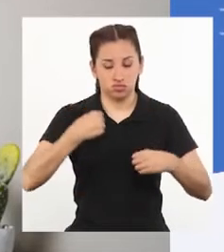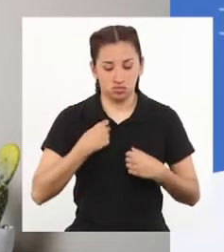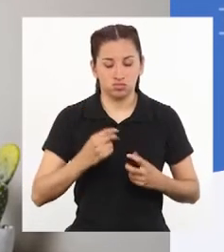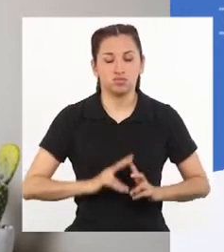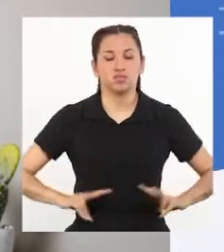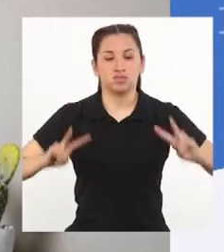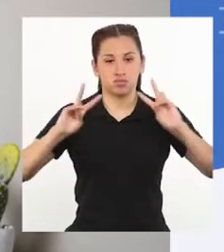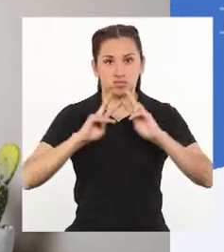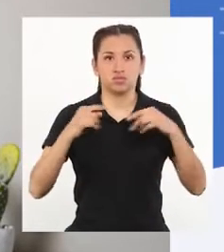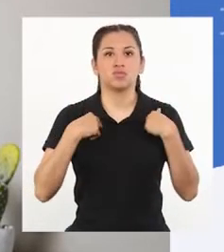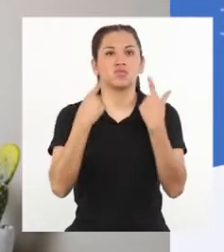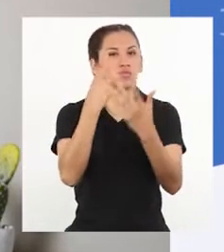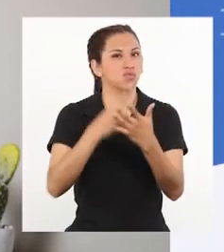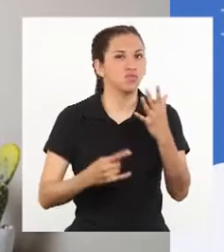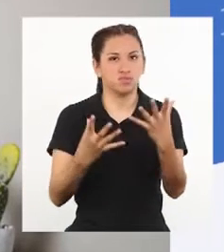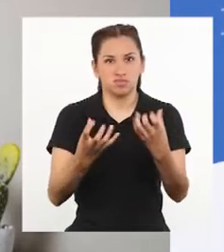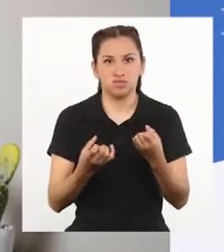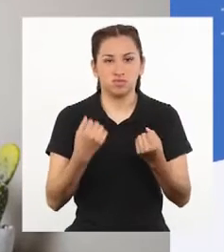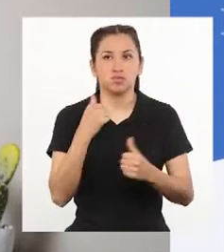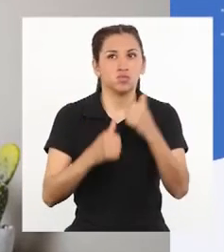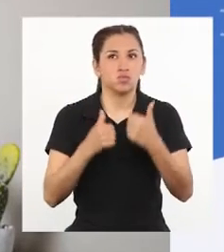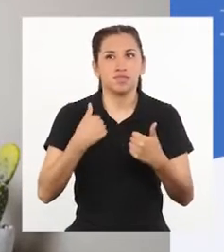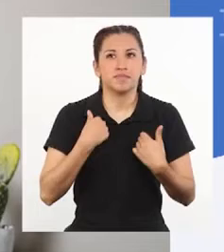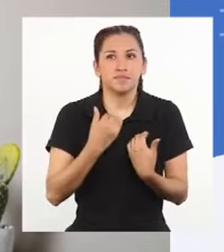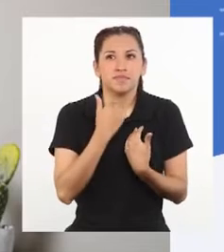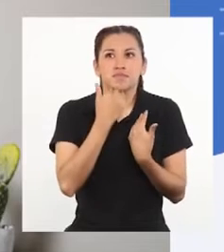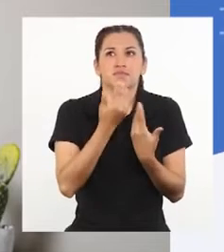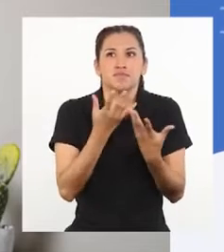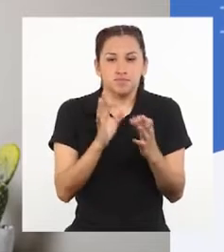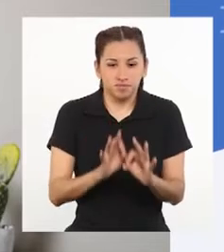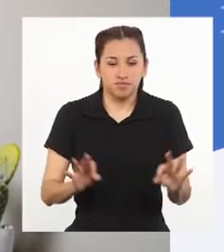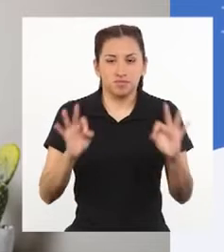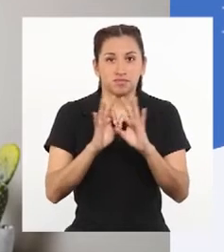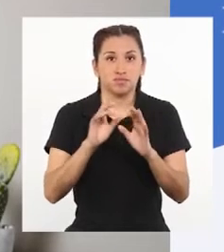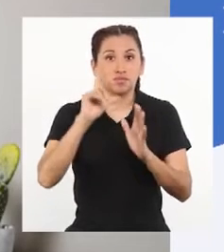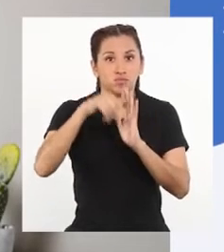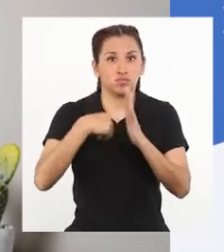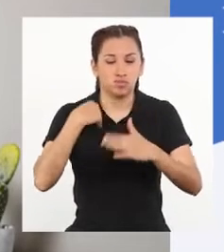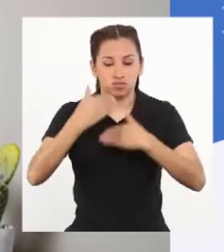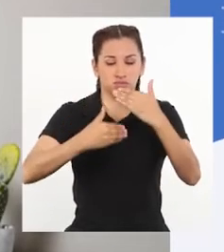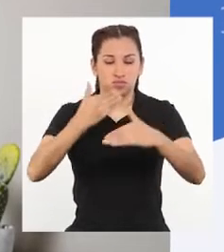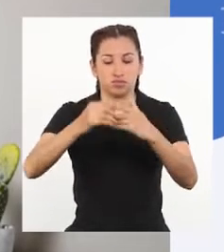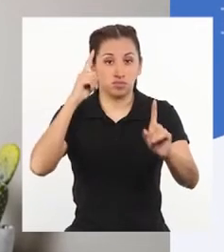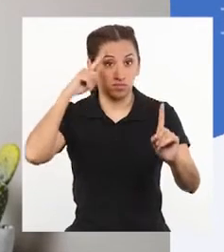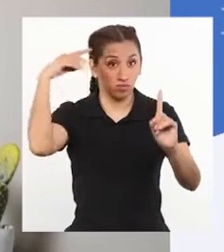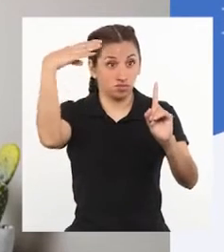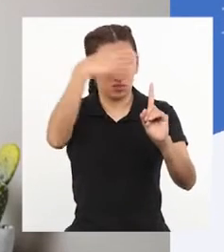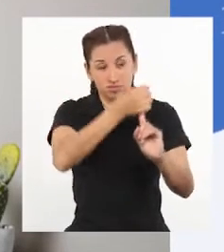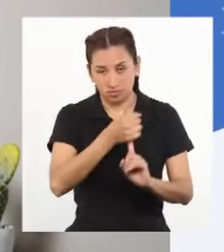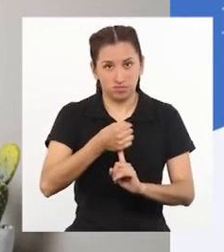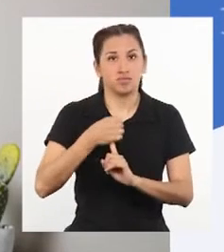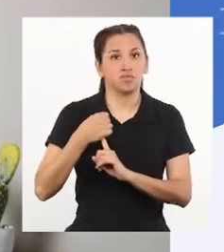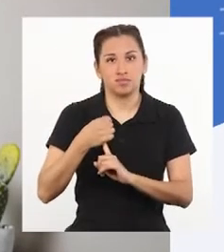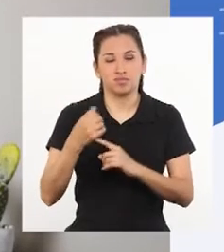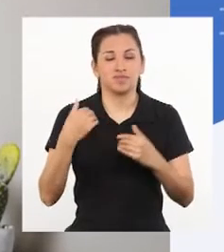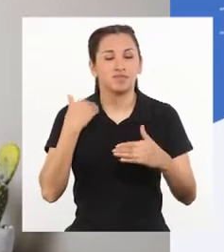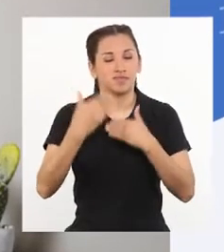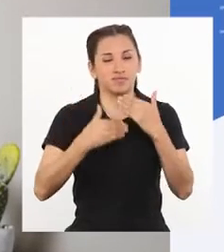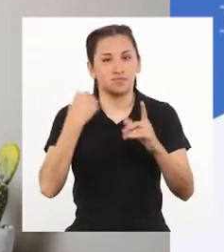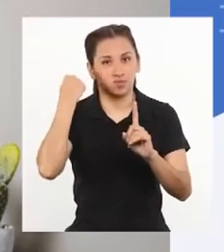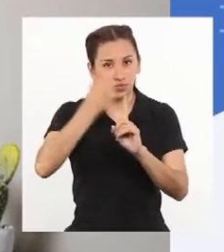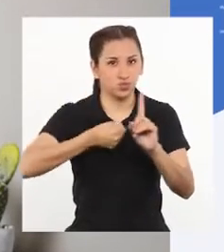importante, yo valgo, ¿qué quiero yo? ¿Qué me importa a mí? Para luego poder trazar metas claras y poder llegar a ellas